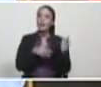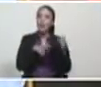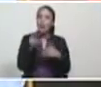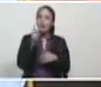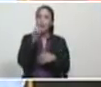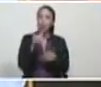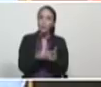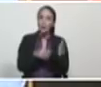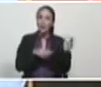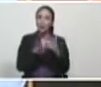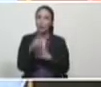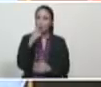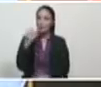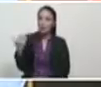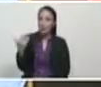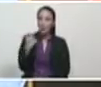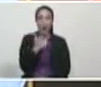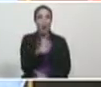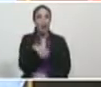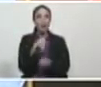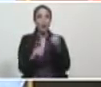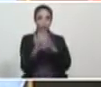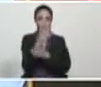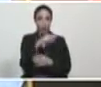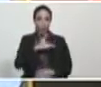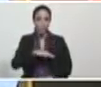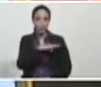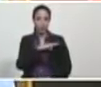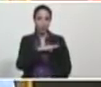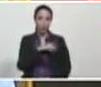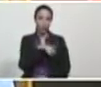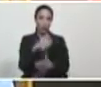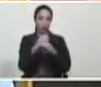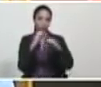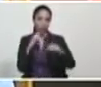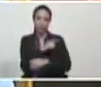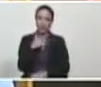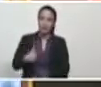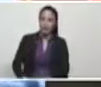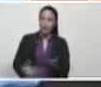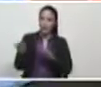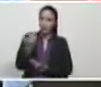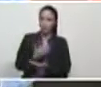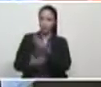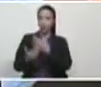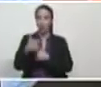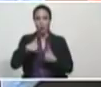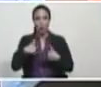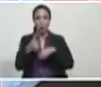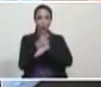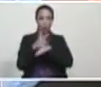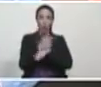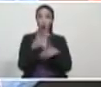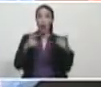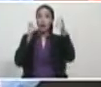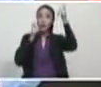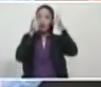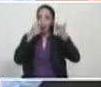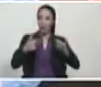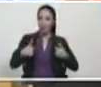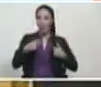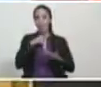esta planta Yutong de China. Nos las trajimos empezandito el gobierno revolucionario que me tocó presidir cuando el comandante Chávez me dejó al